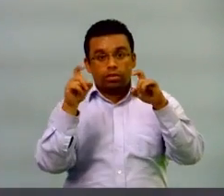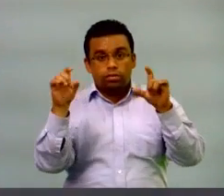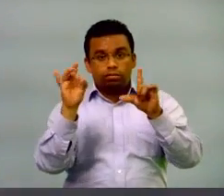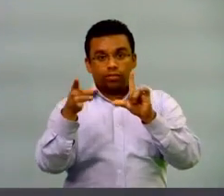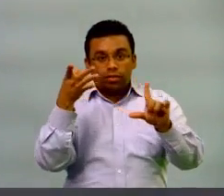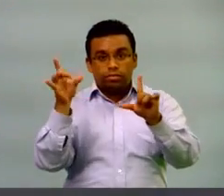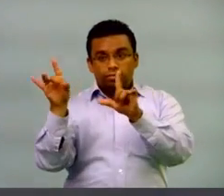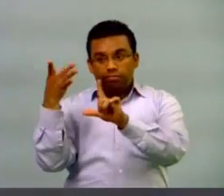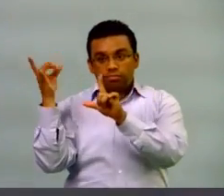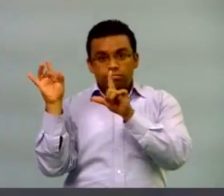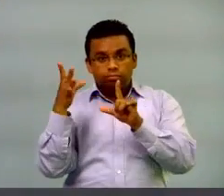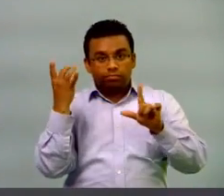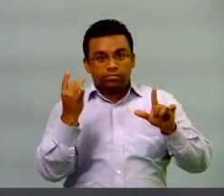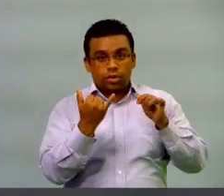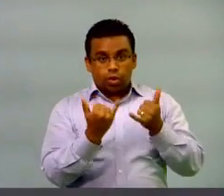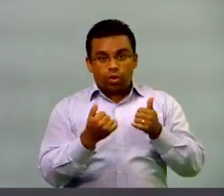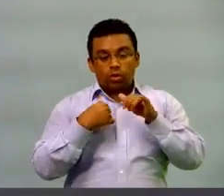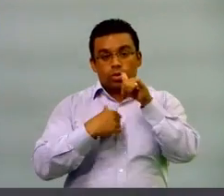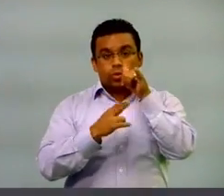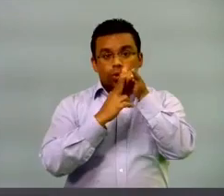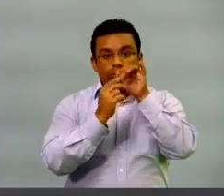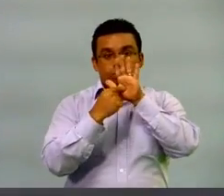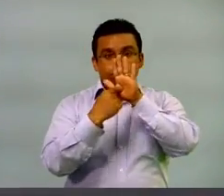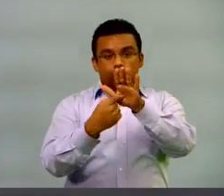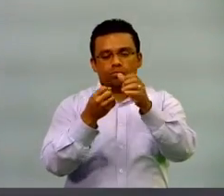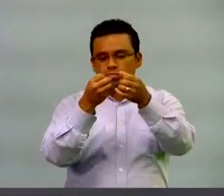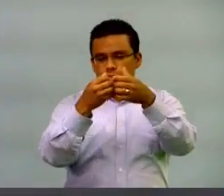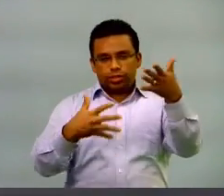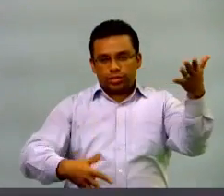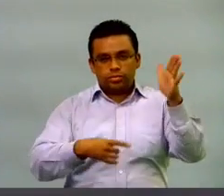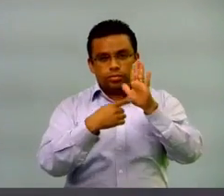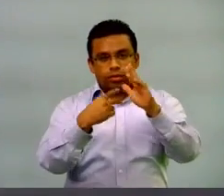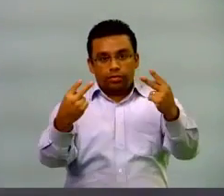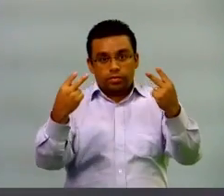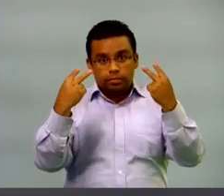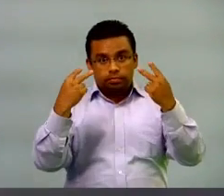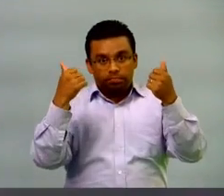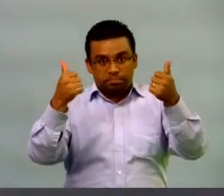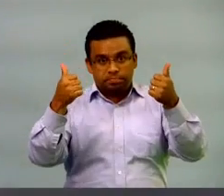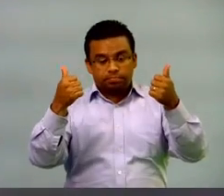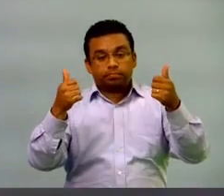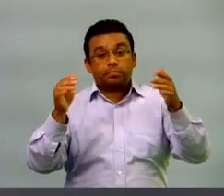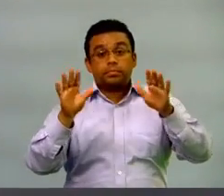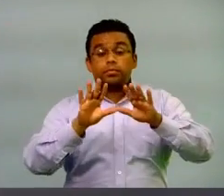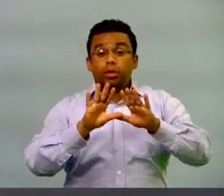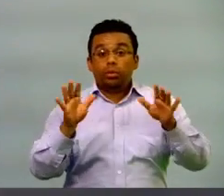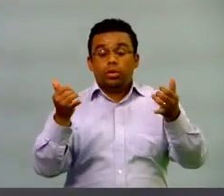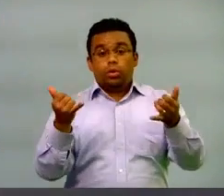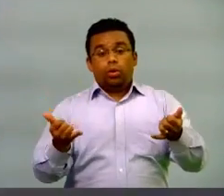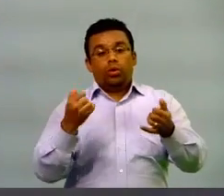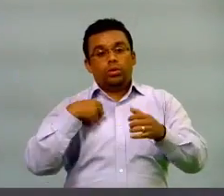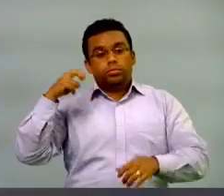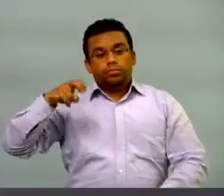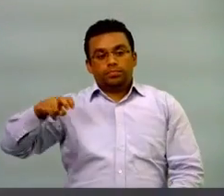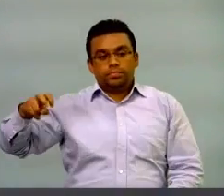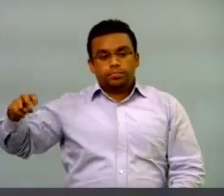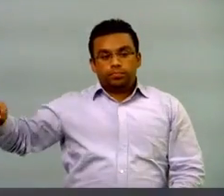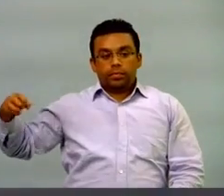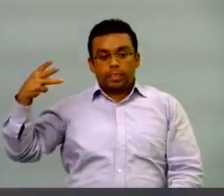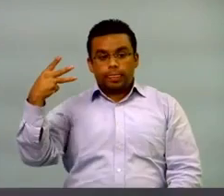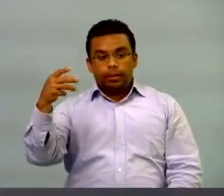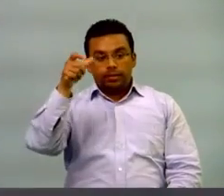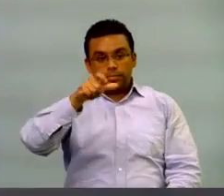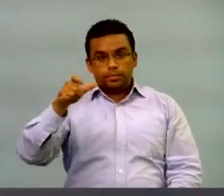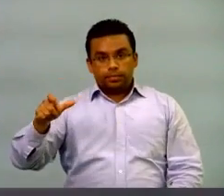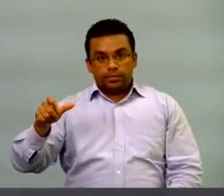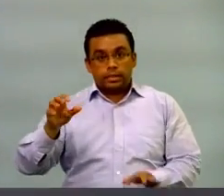digitales por los que estamos transmitiendo esta versión de la Educa Digital. Bueno, para este conversatorio tenemos tres invitados muy especiales.